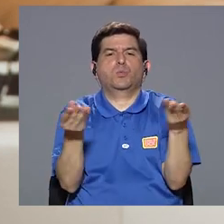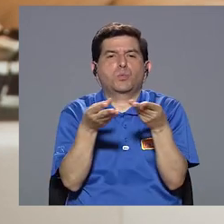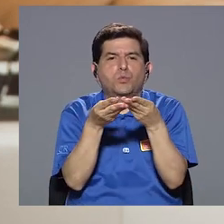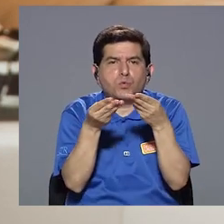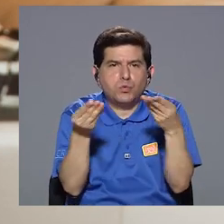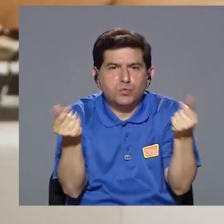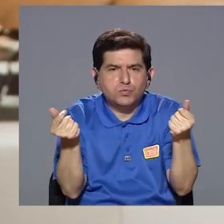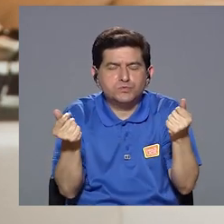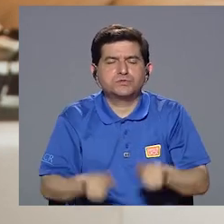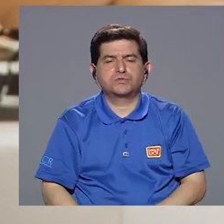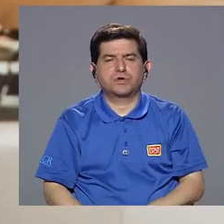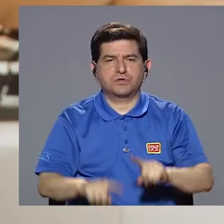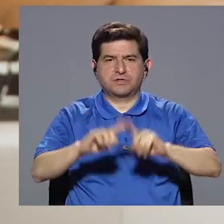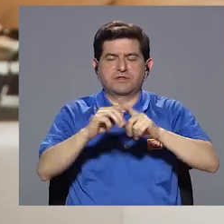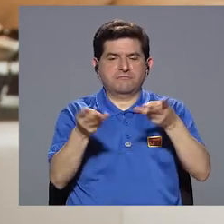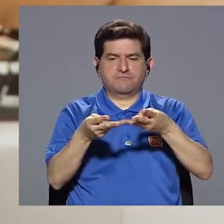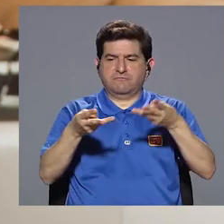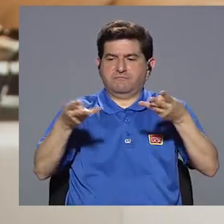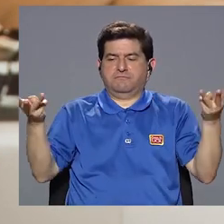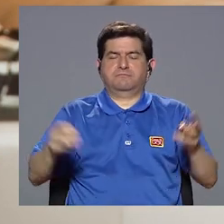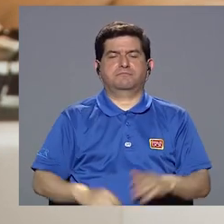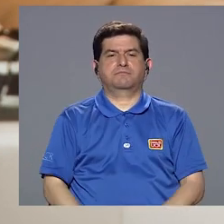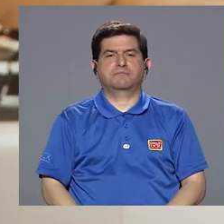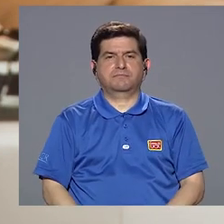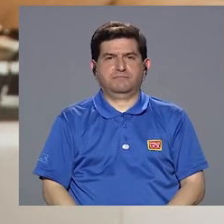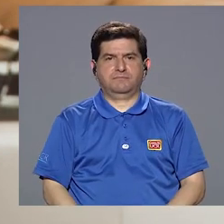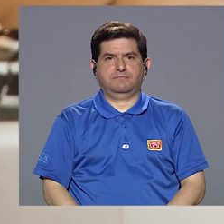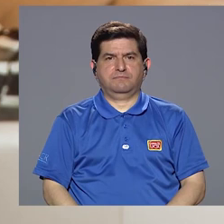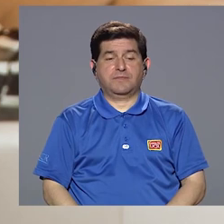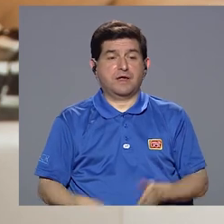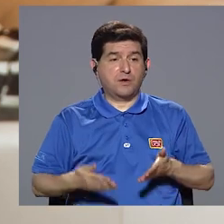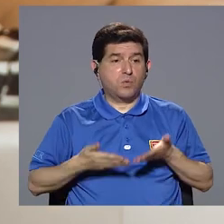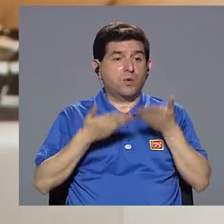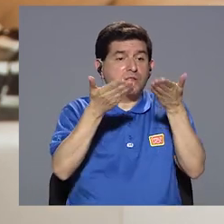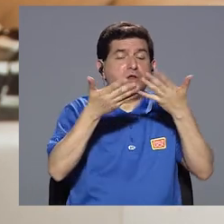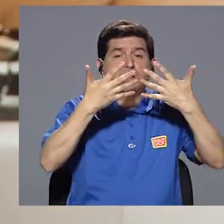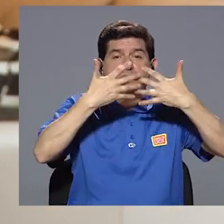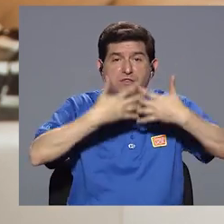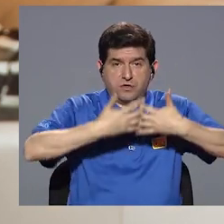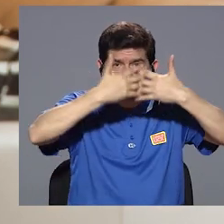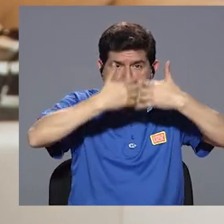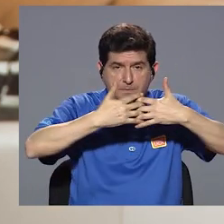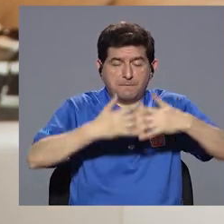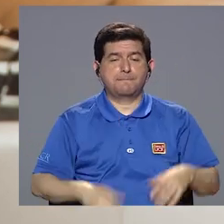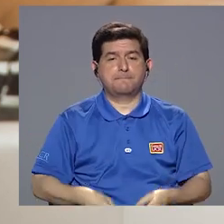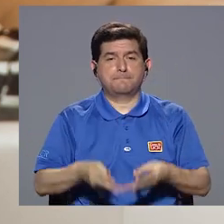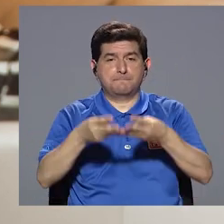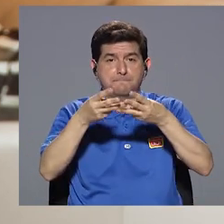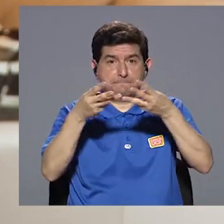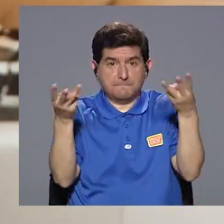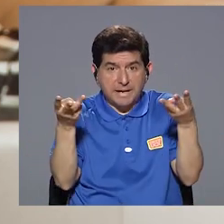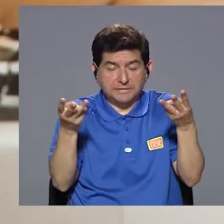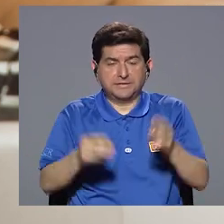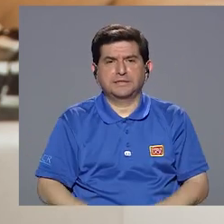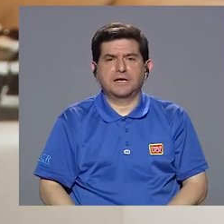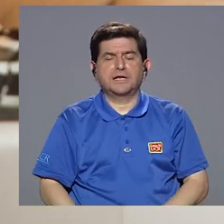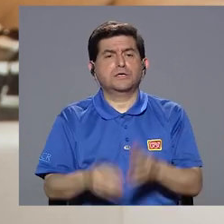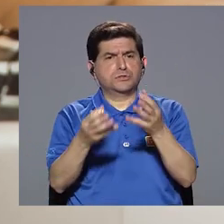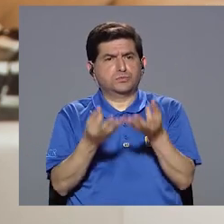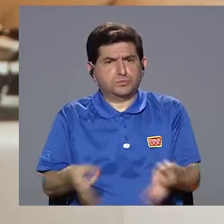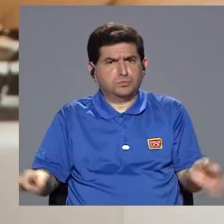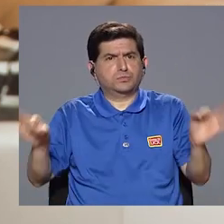y de la producción material en tanto que le brindó a la industria insumos